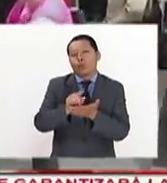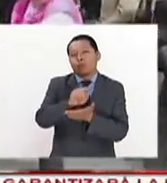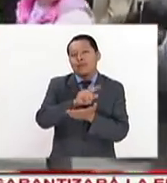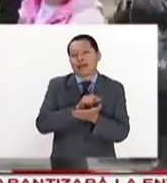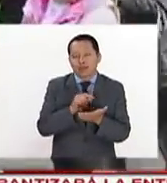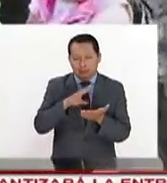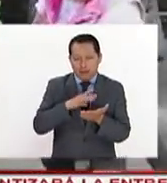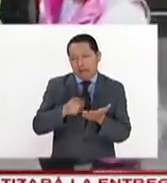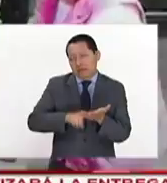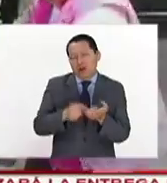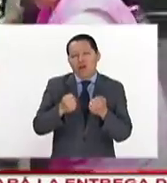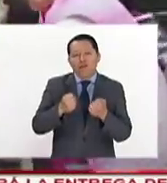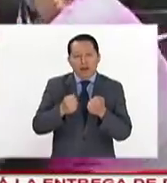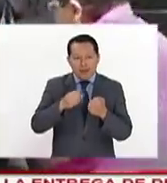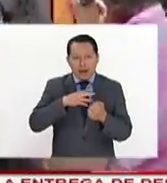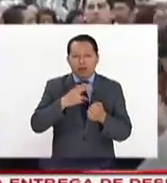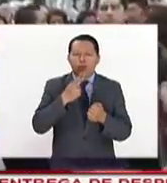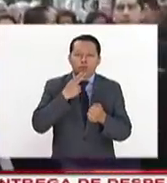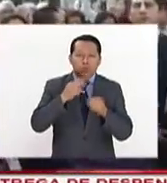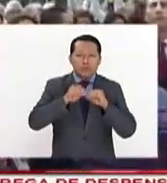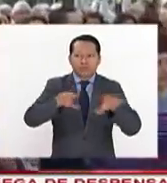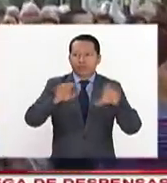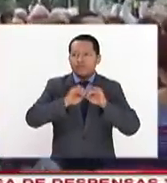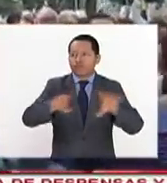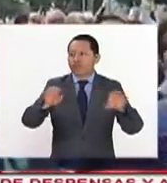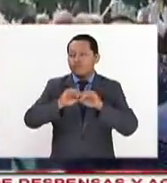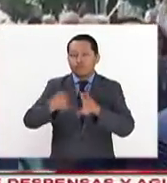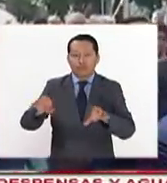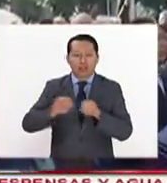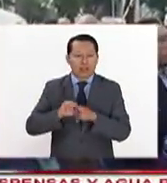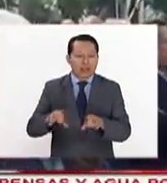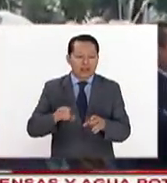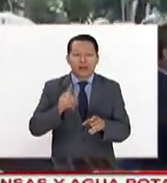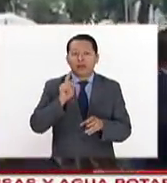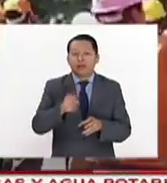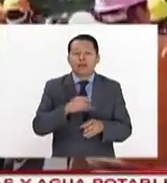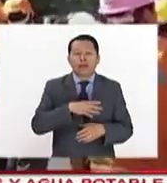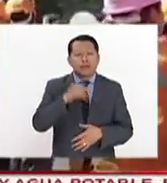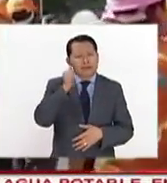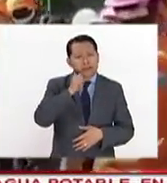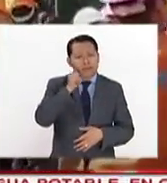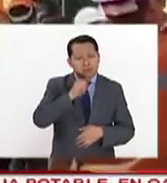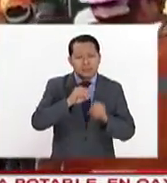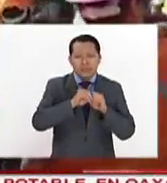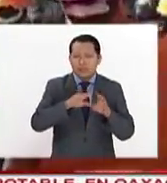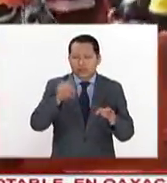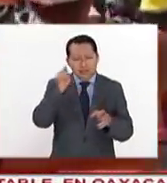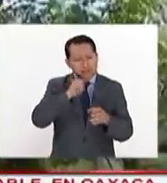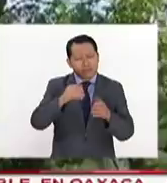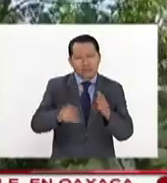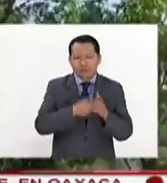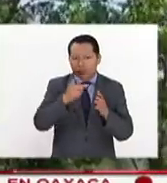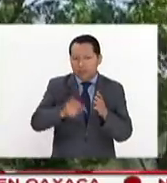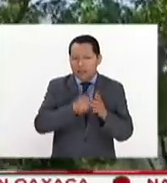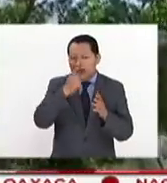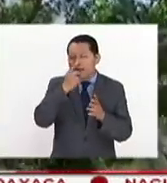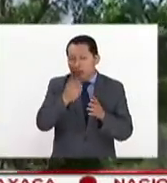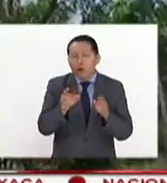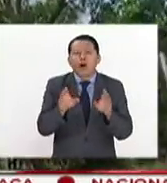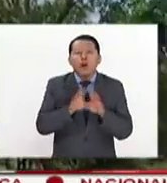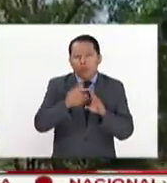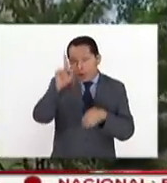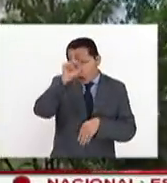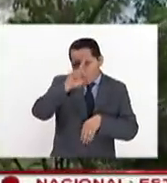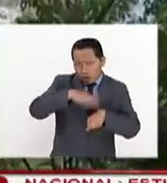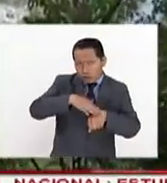medios más importantes de penetración en la sociedad, difundimos todo el tiempo medidas de autoprotección a